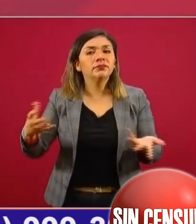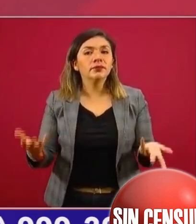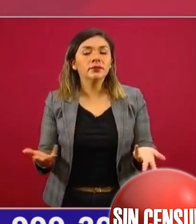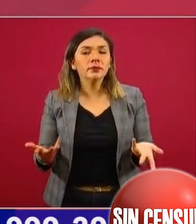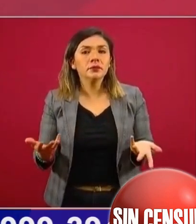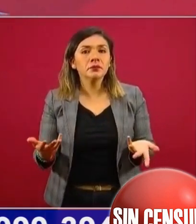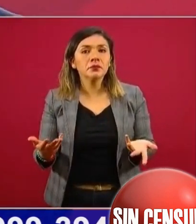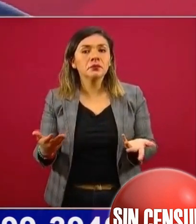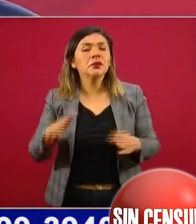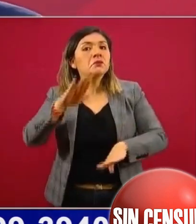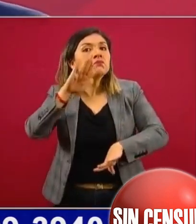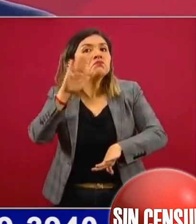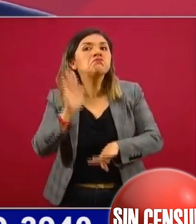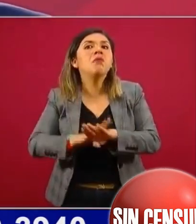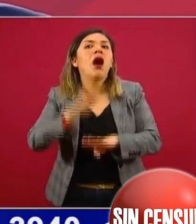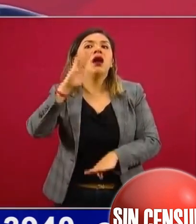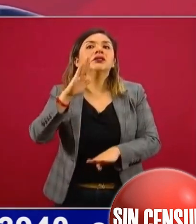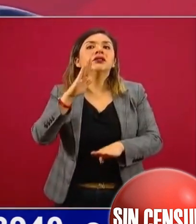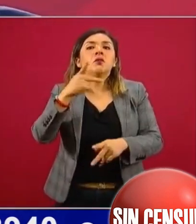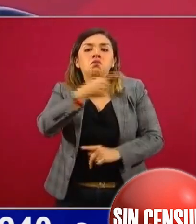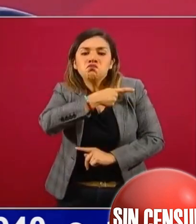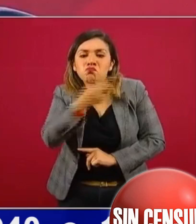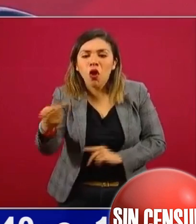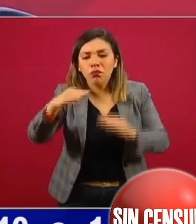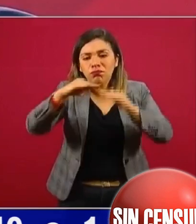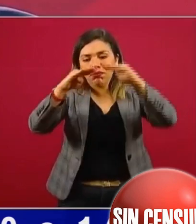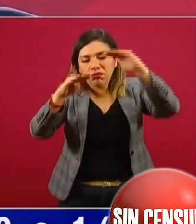Se profundizó la desigualdad social.